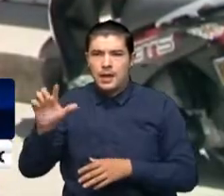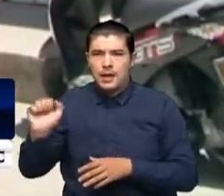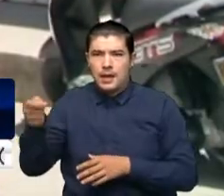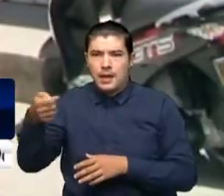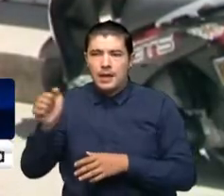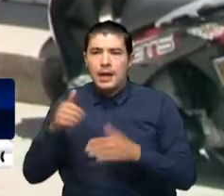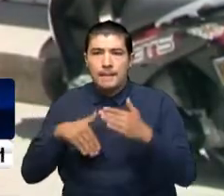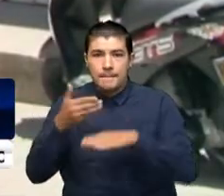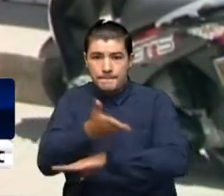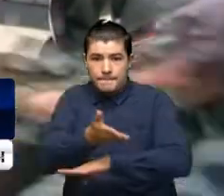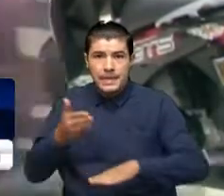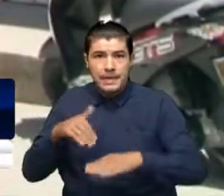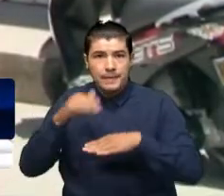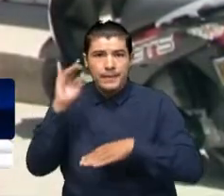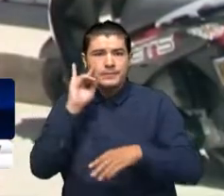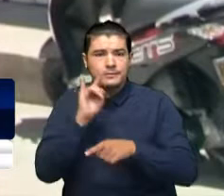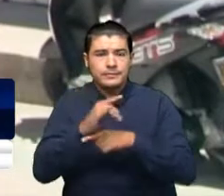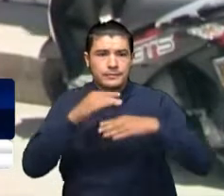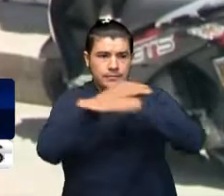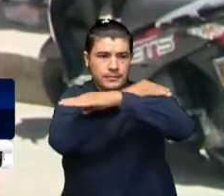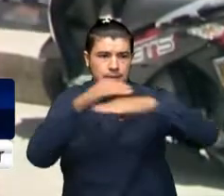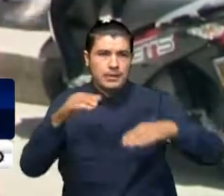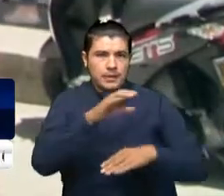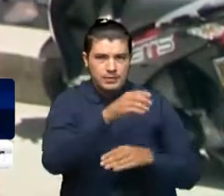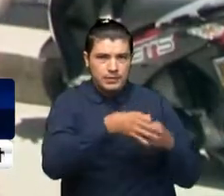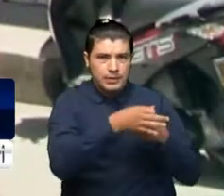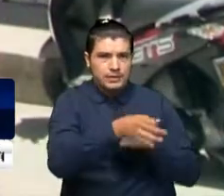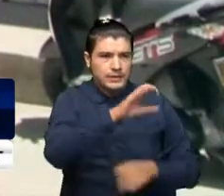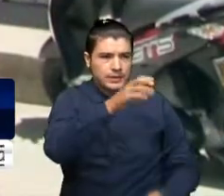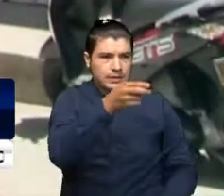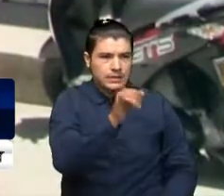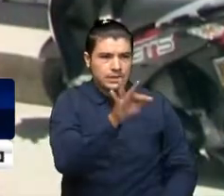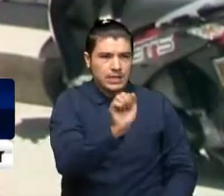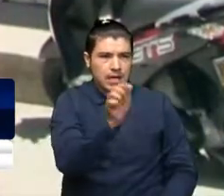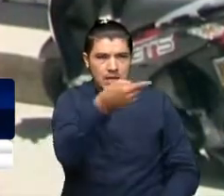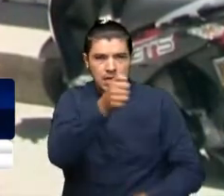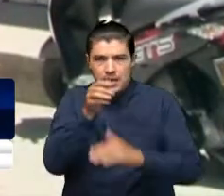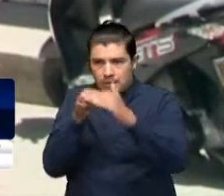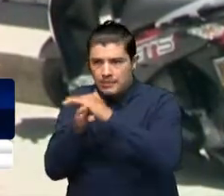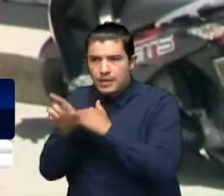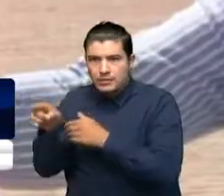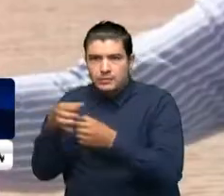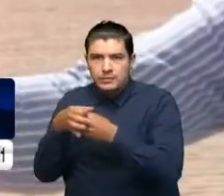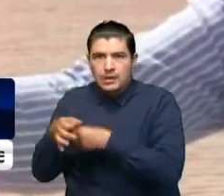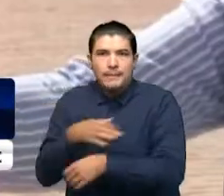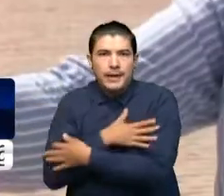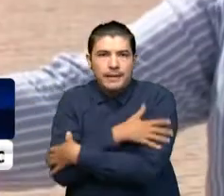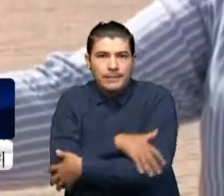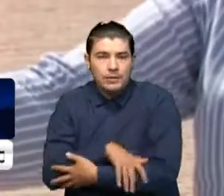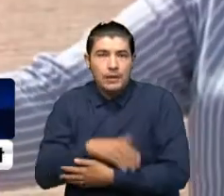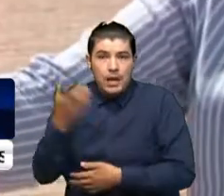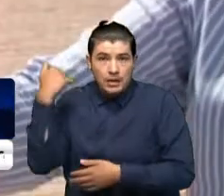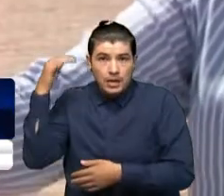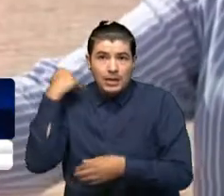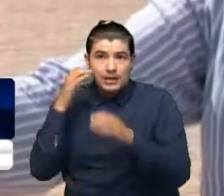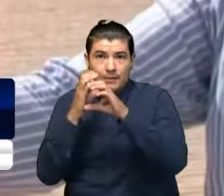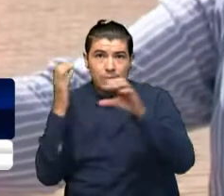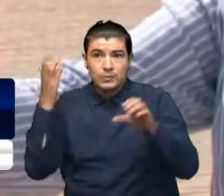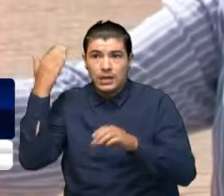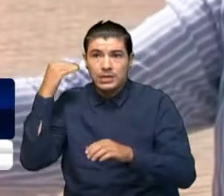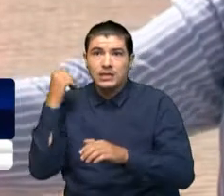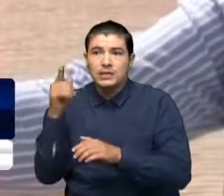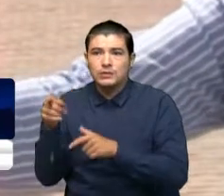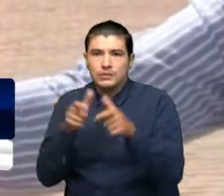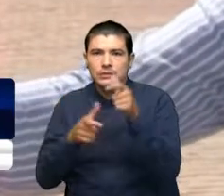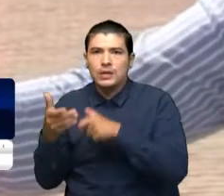específicamente entre la vía Chitagá-Pamplona. Varios buses han sido atracados en los últimos días. Tenemos un temor bastante grande debido